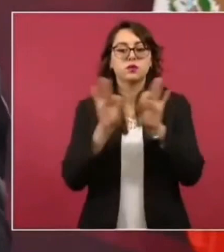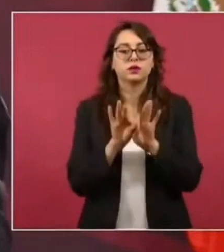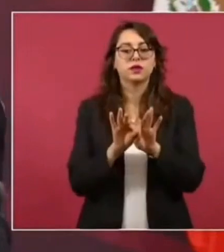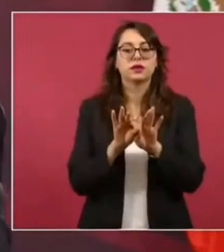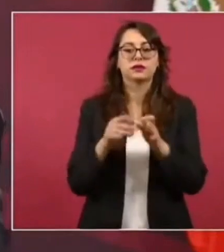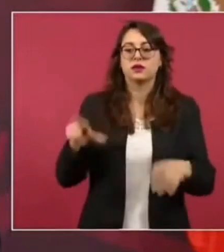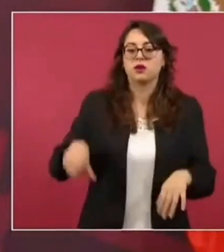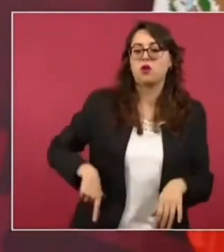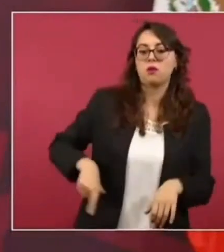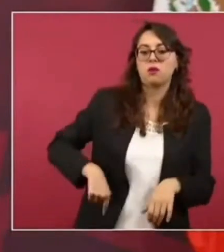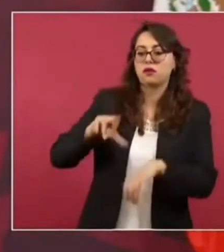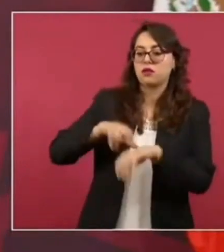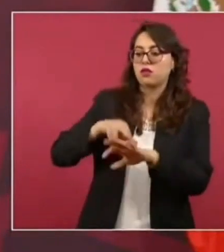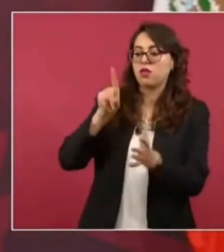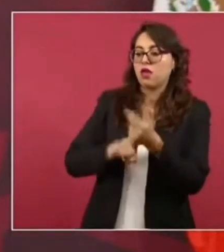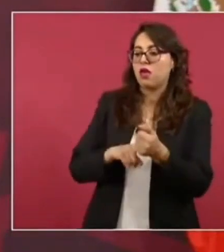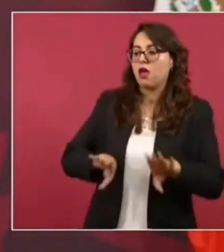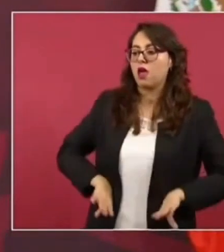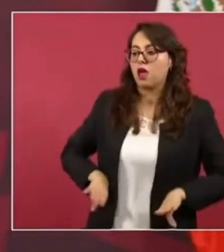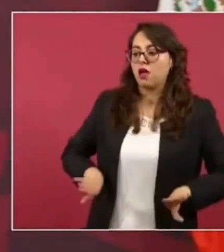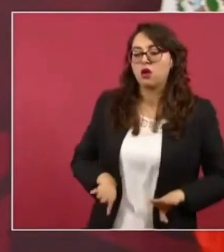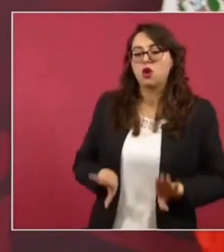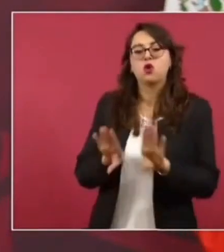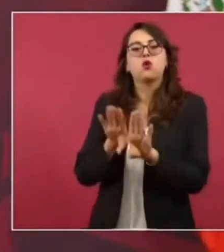Quien gobierna.